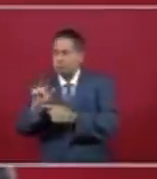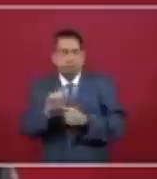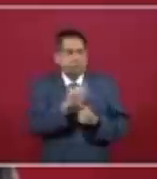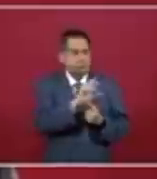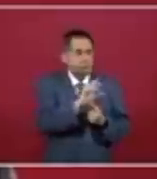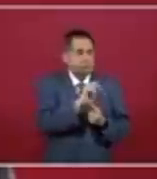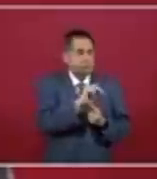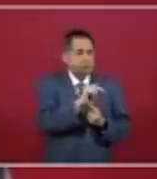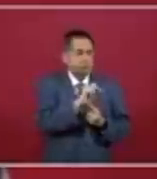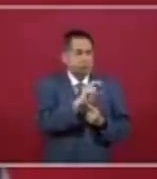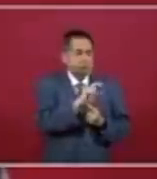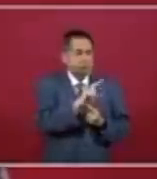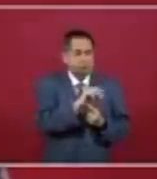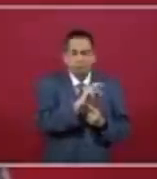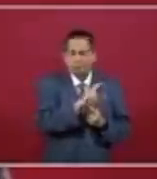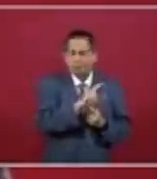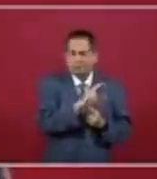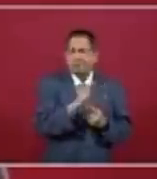ubiquemos.